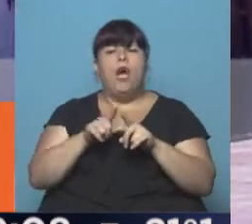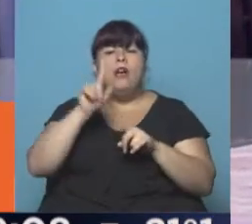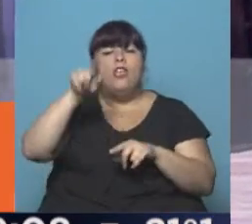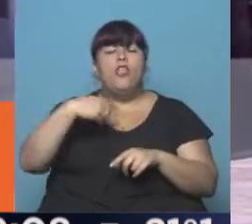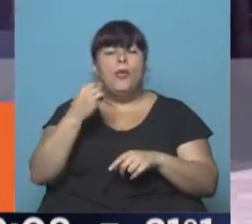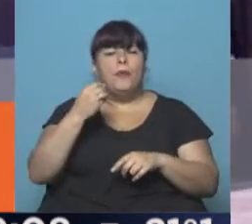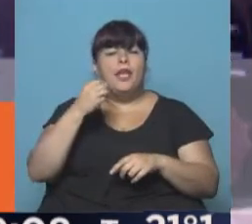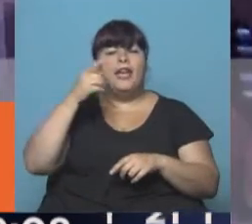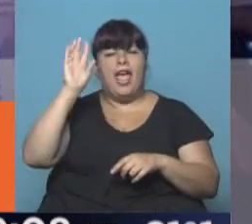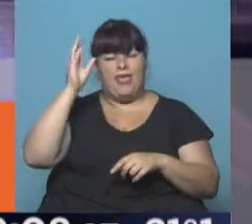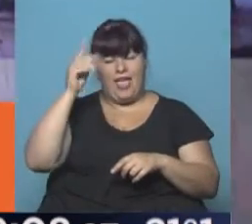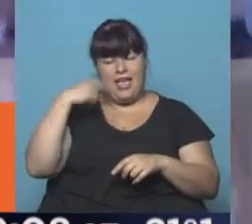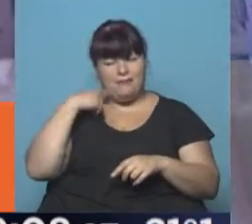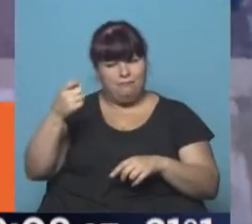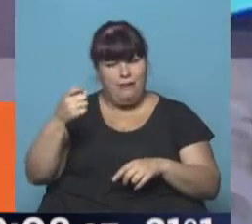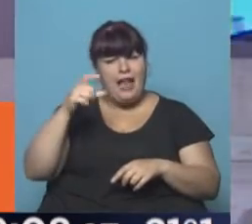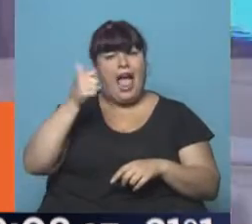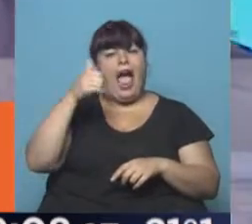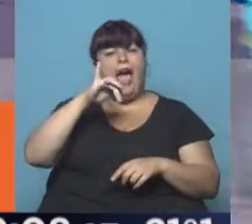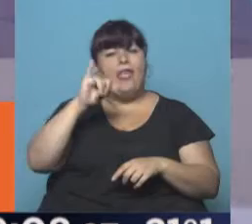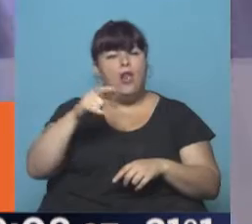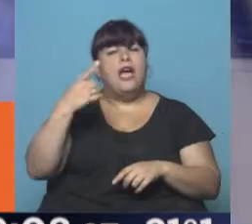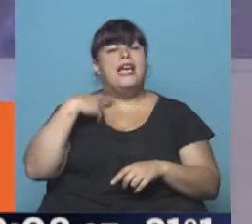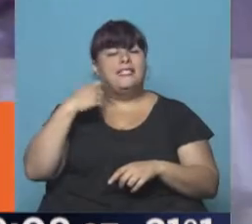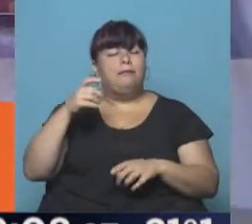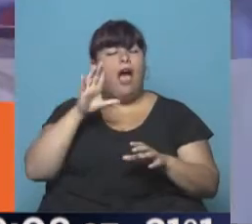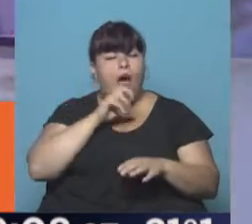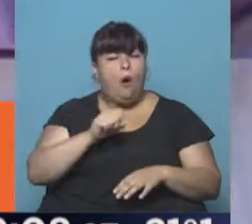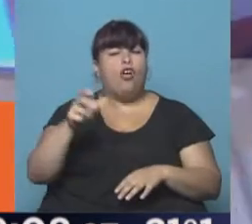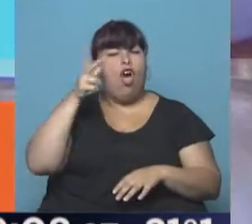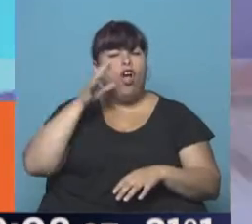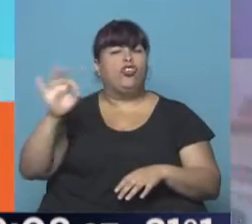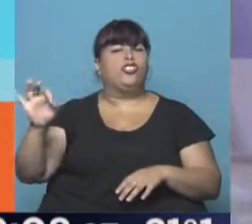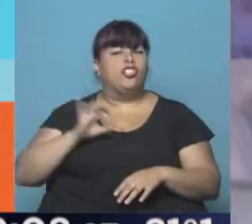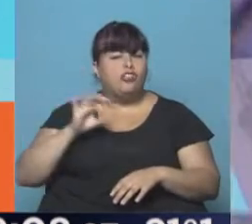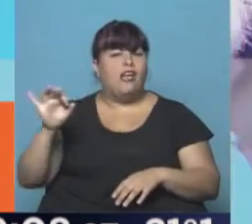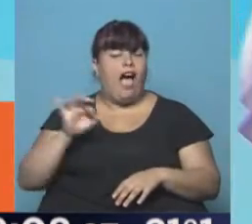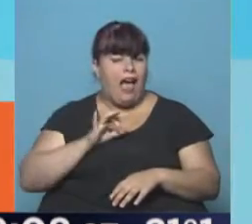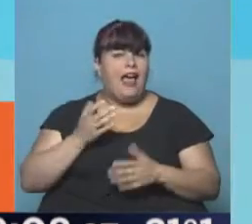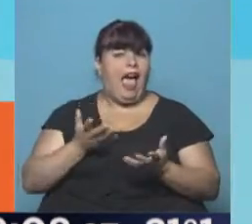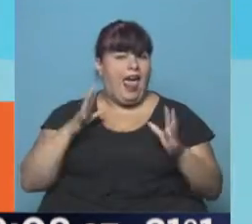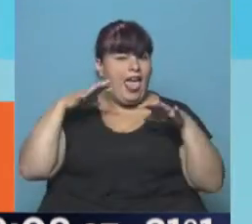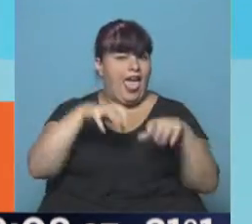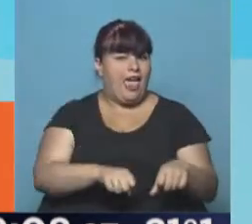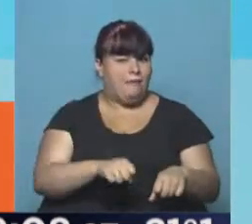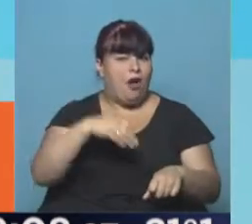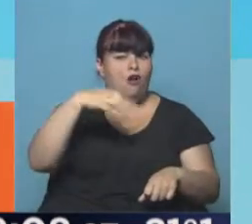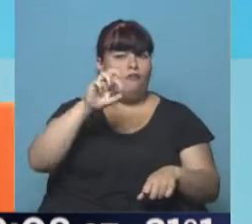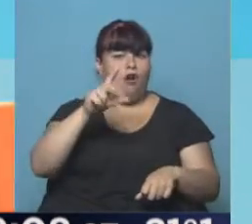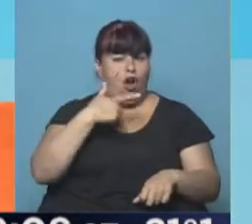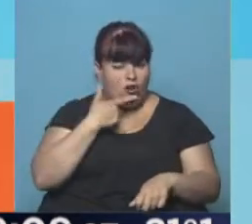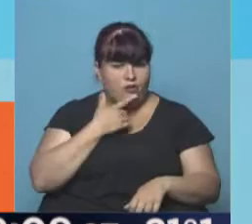origen andaluz, cuando España tuvo que soportar los 800 años de, claro, la invasión de los moros,